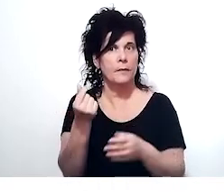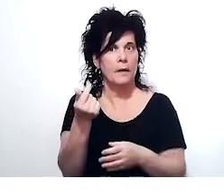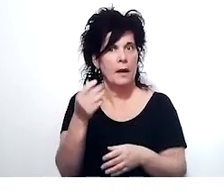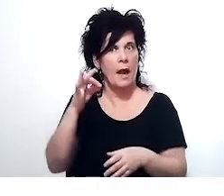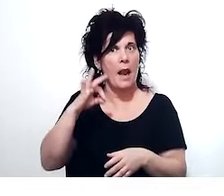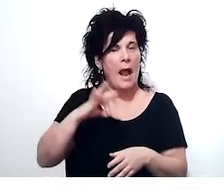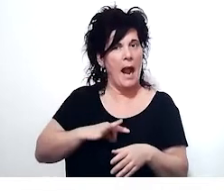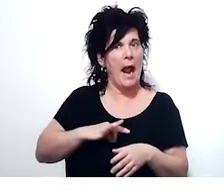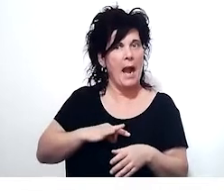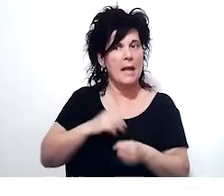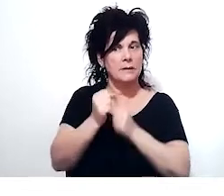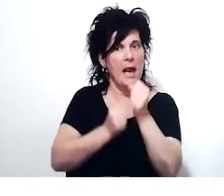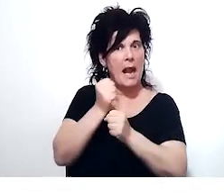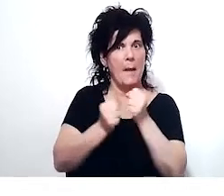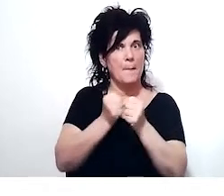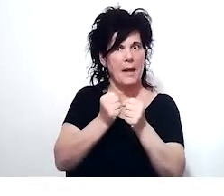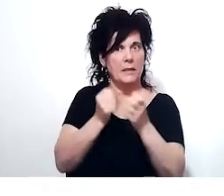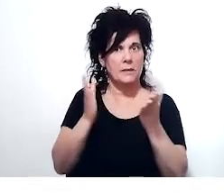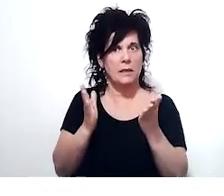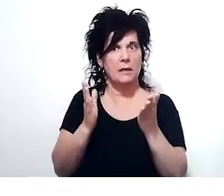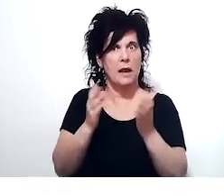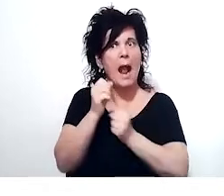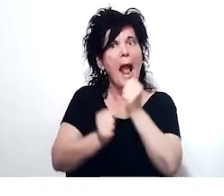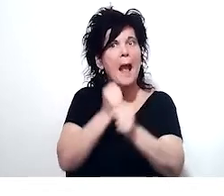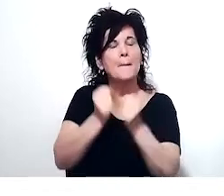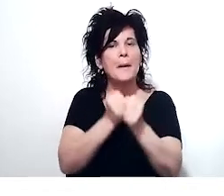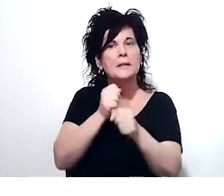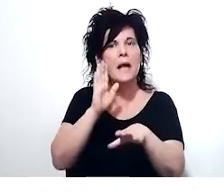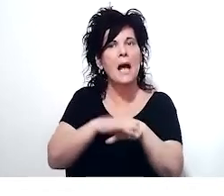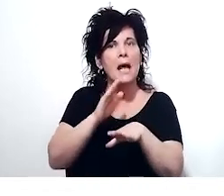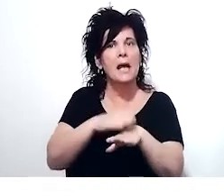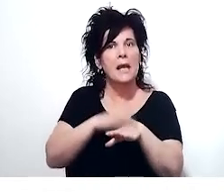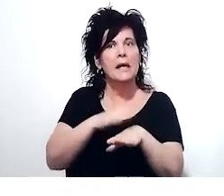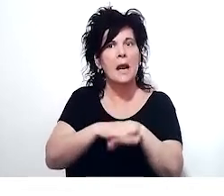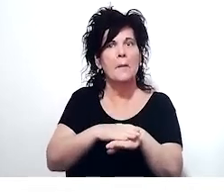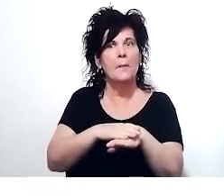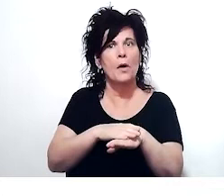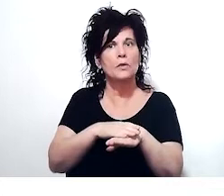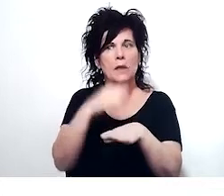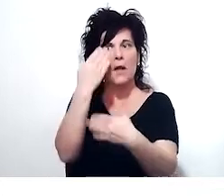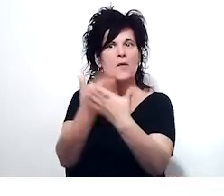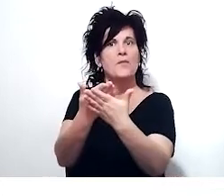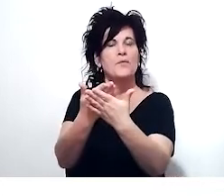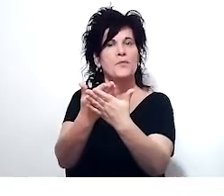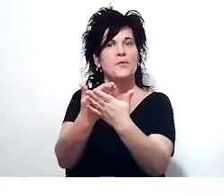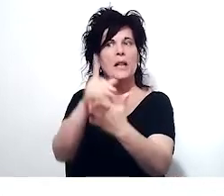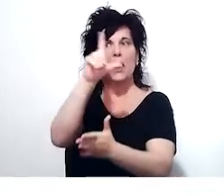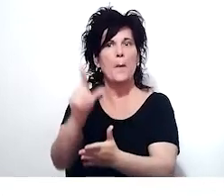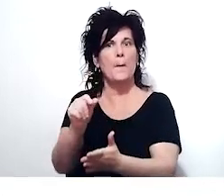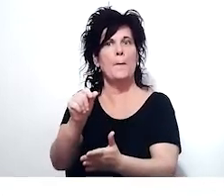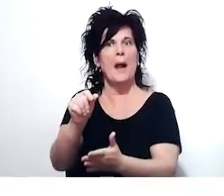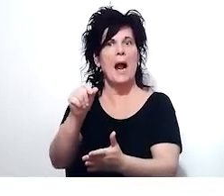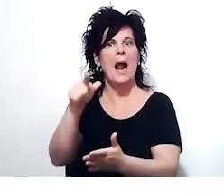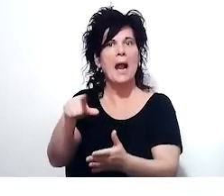la ganancia, el revenue que tenga la empresa anual. Las empresas son responsables ante la Autoridad de Protección de Datos del país